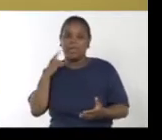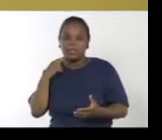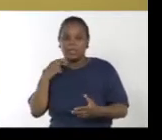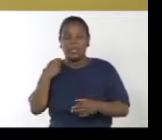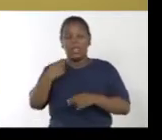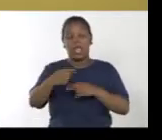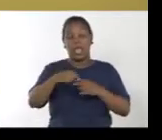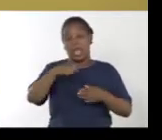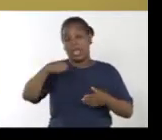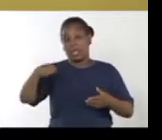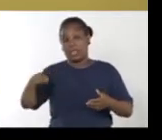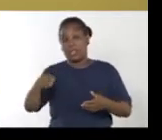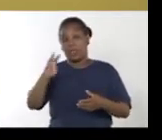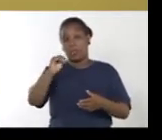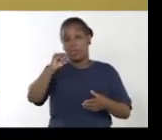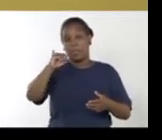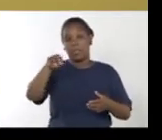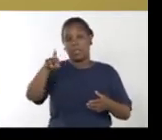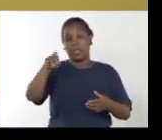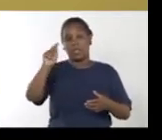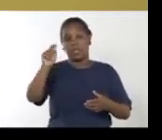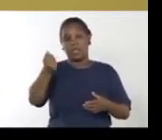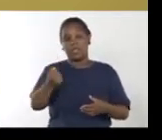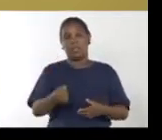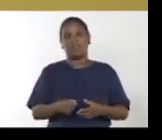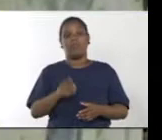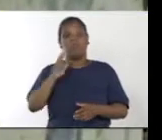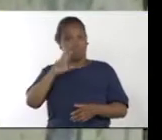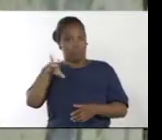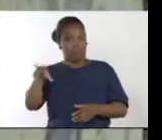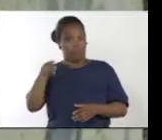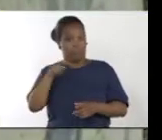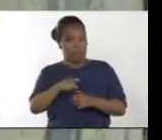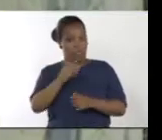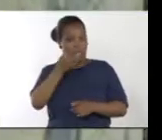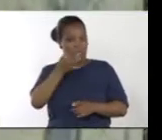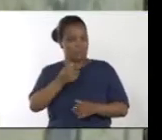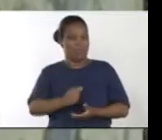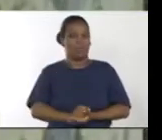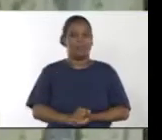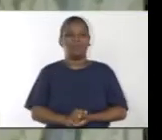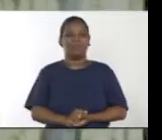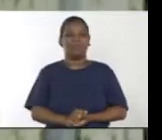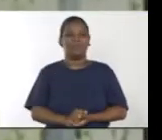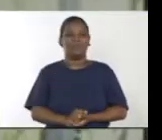¿Qué deben hacer? Localícenla y les digo.